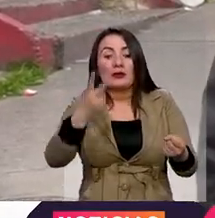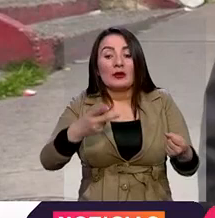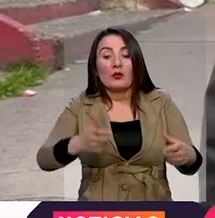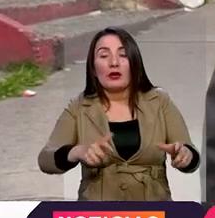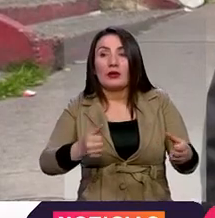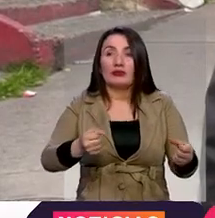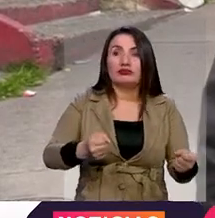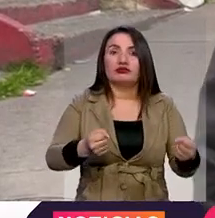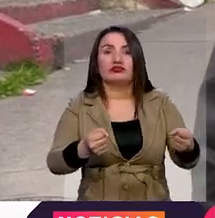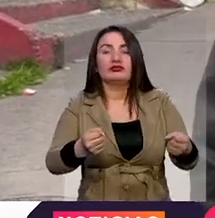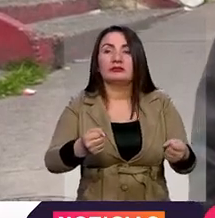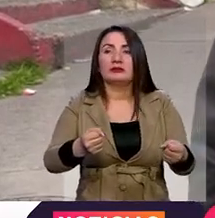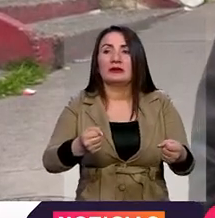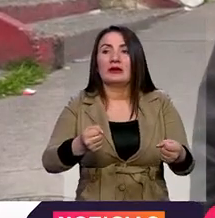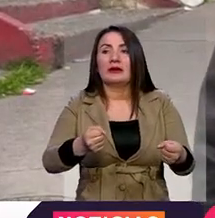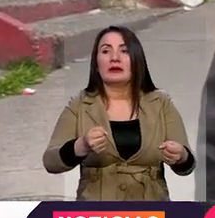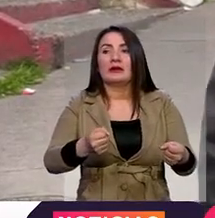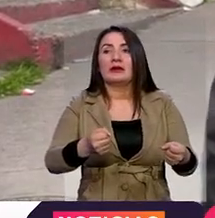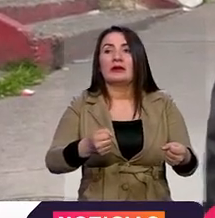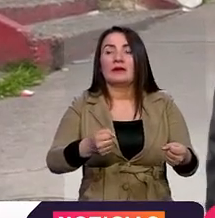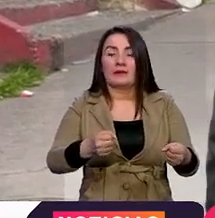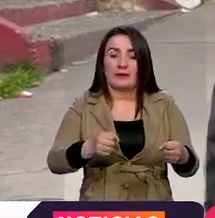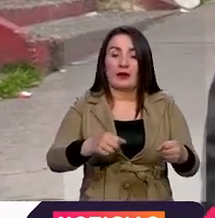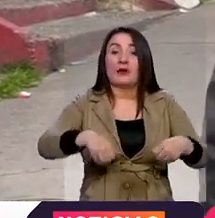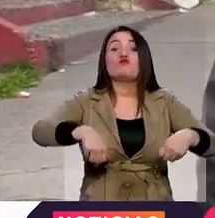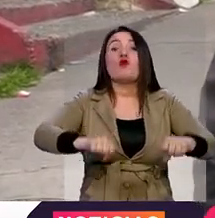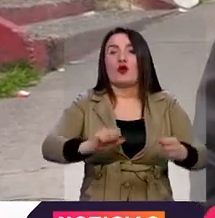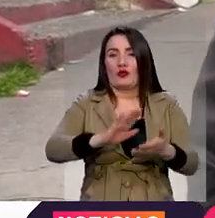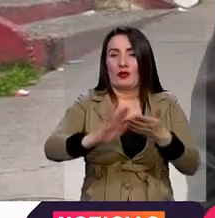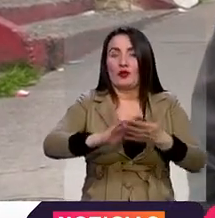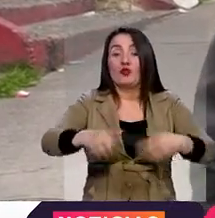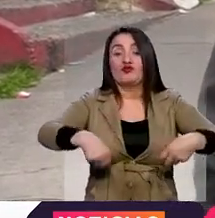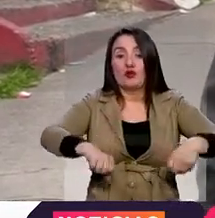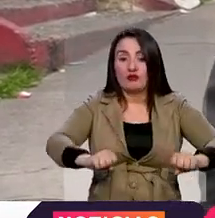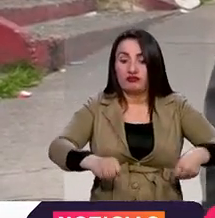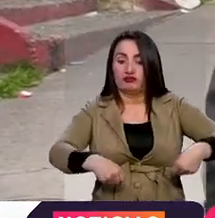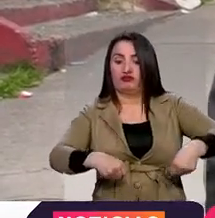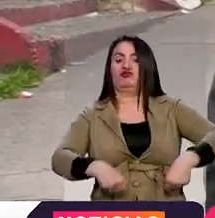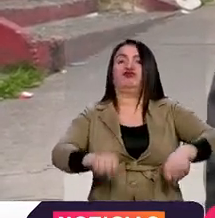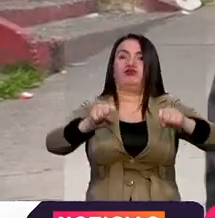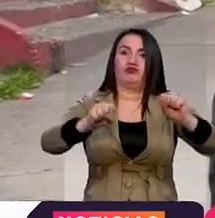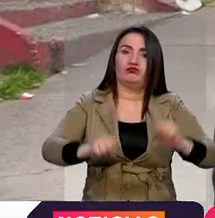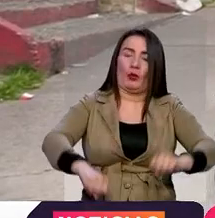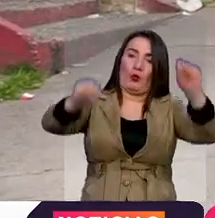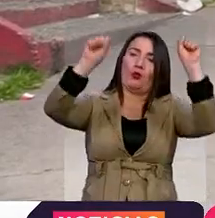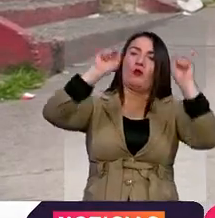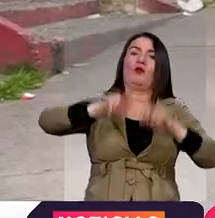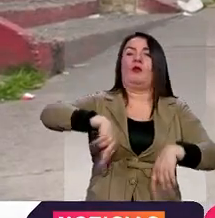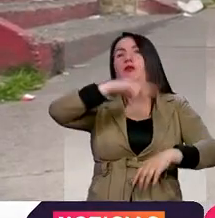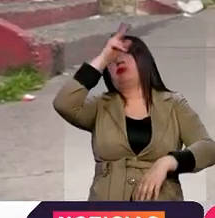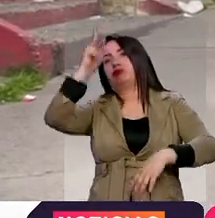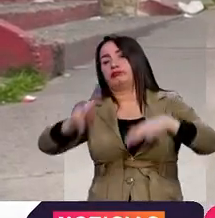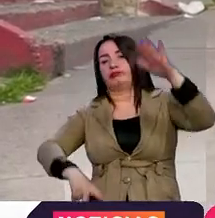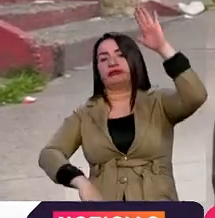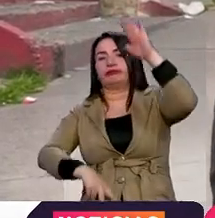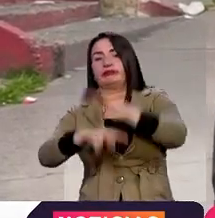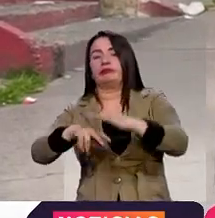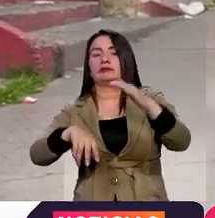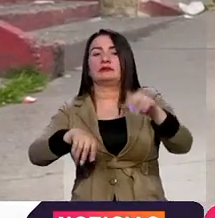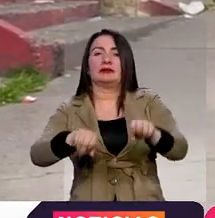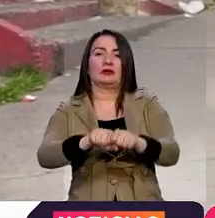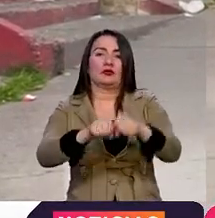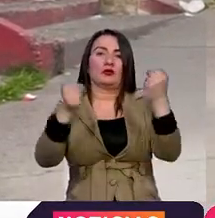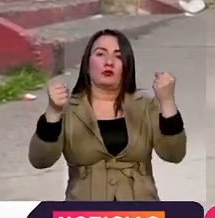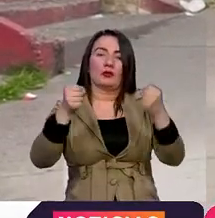pues no lo alcancé a esquivar. Entonces lo que hizo fue coger la moto del hueco, me elevó la moto y me cayó en la pierna y pues me rompió